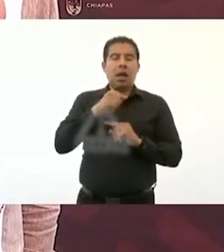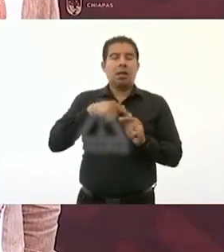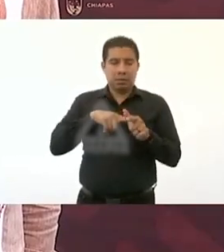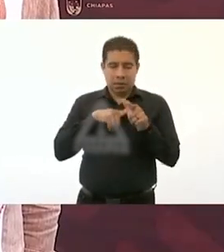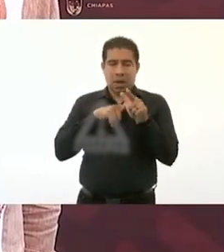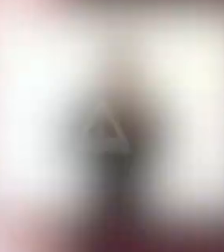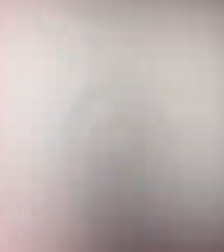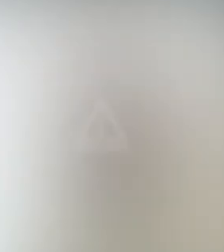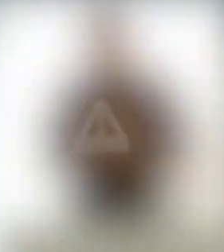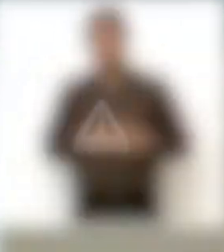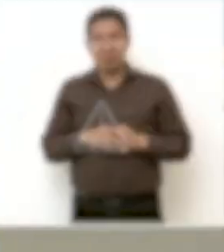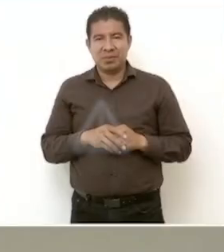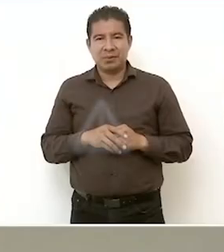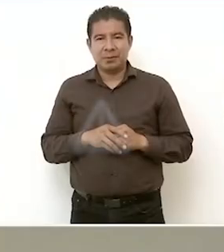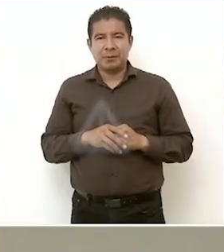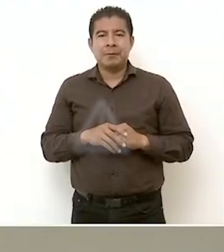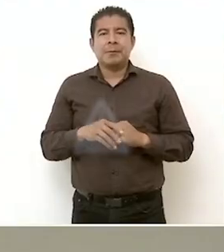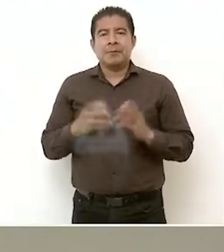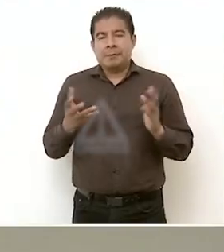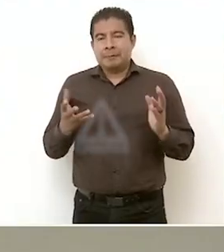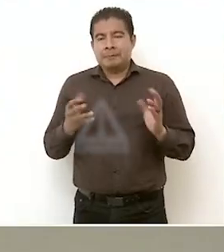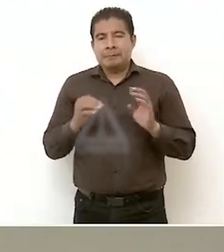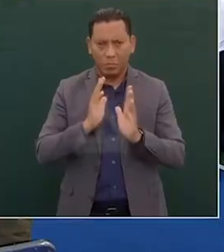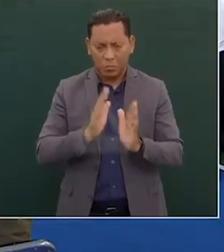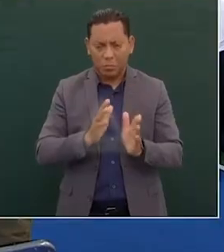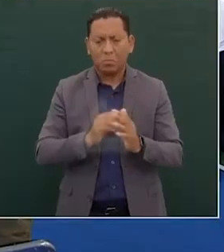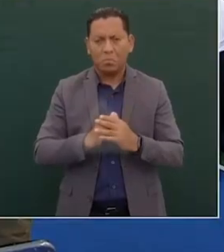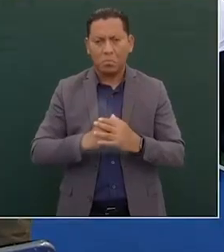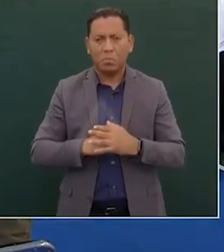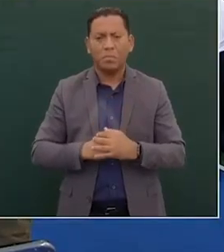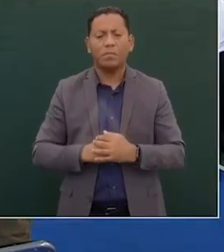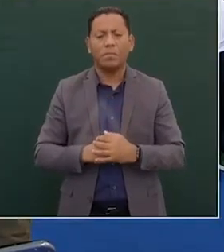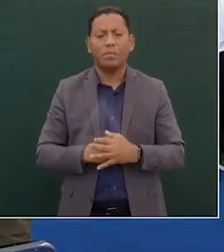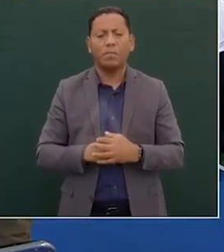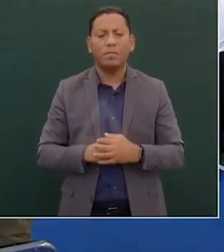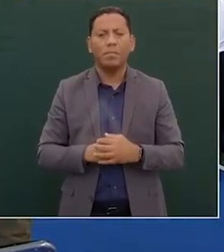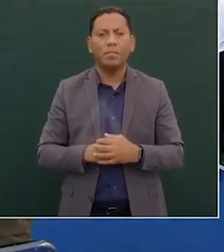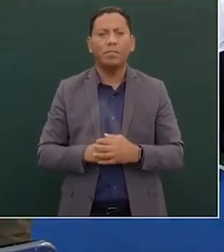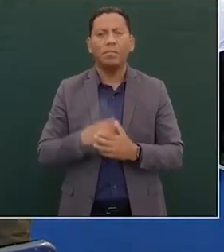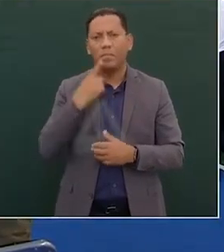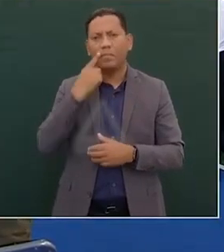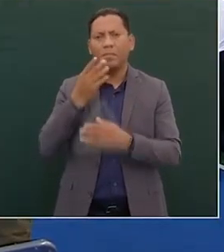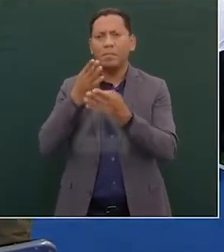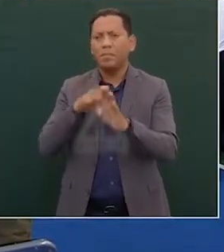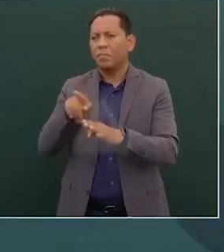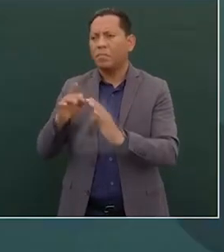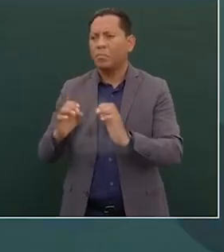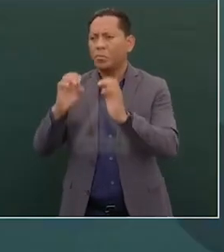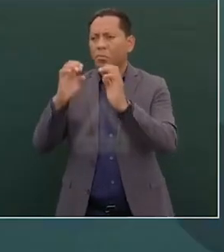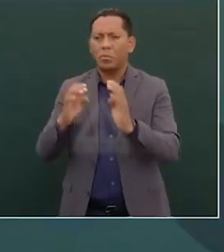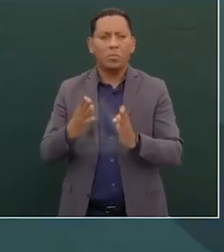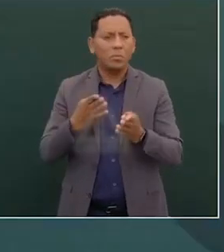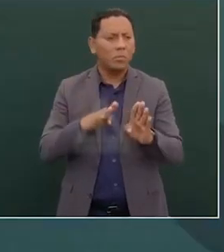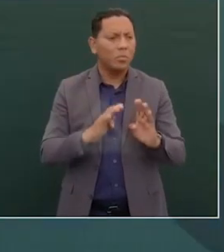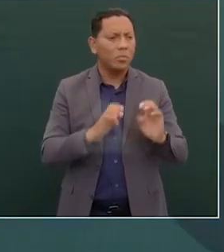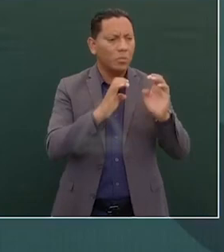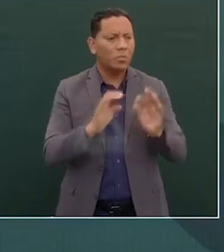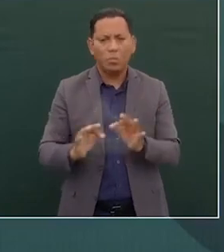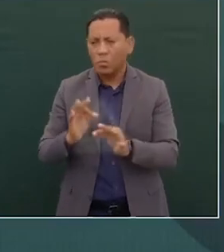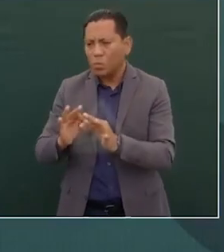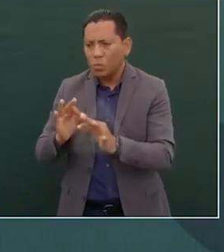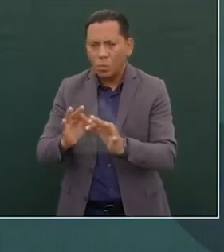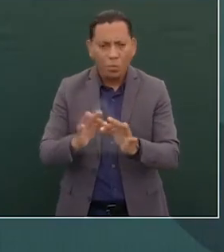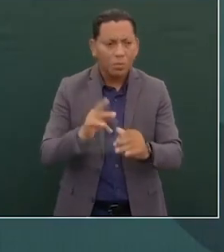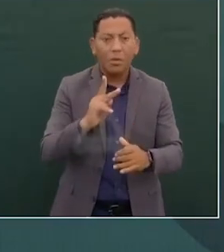operen las sucursales del Banco del Bienestar. La mayoría está construida, pero no tiene